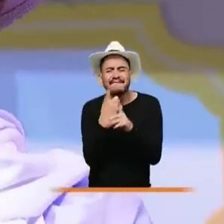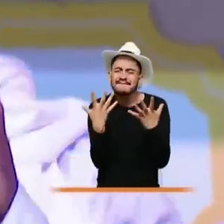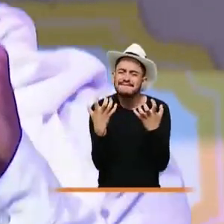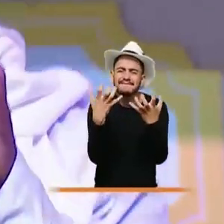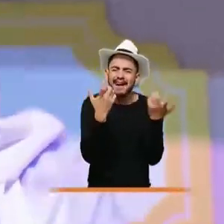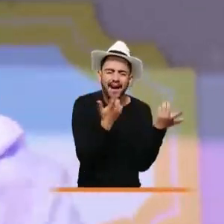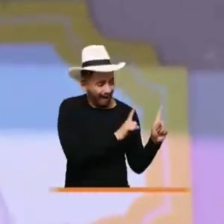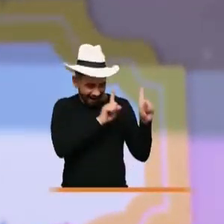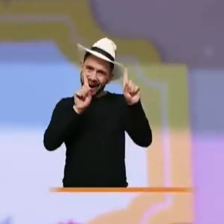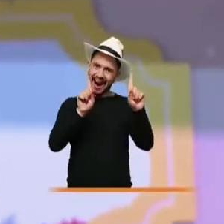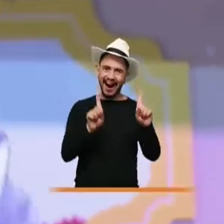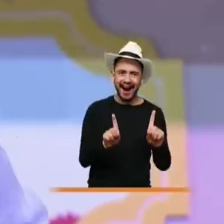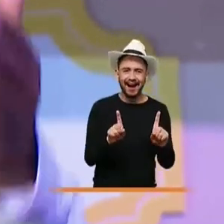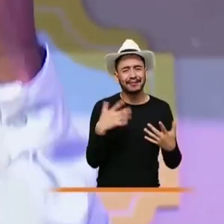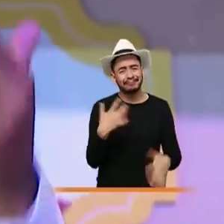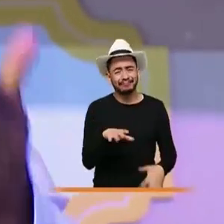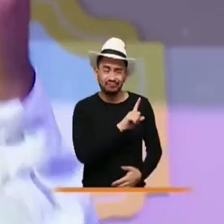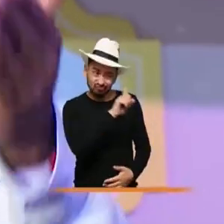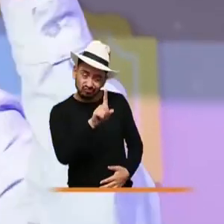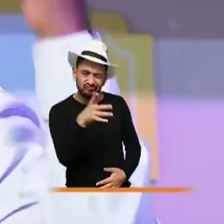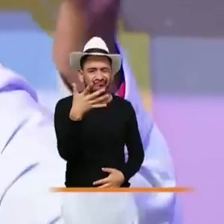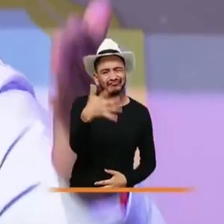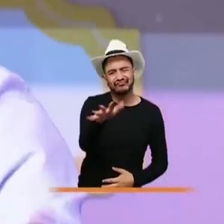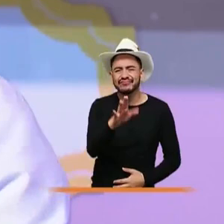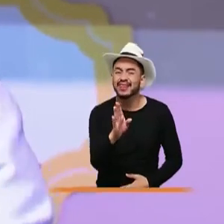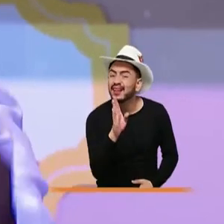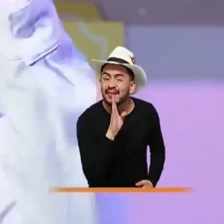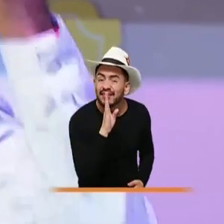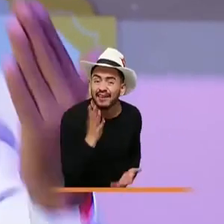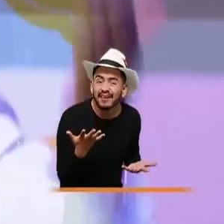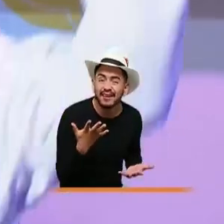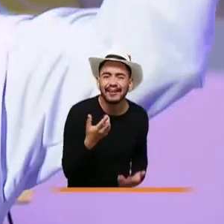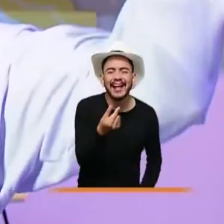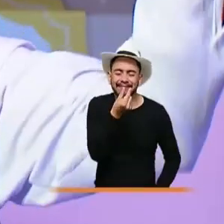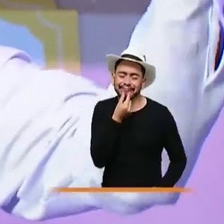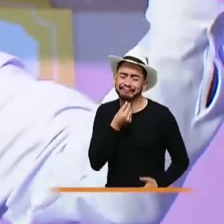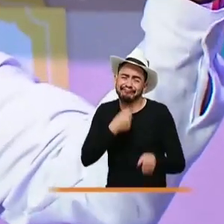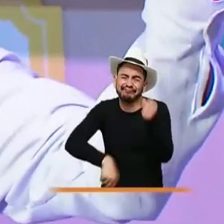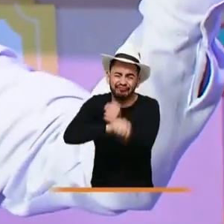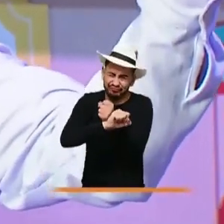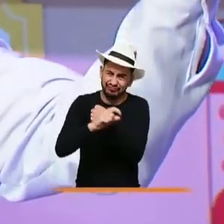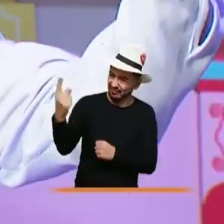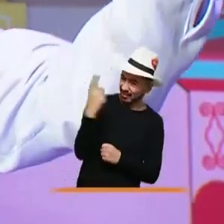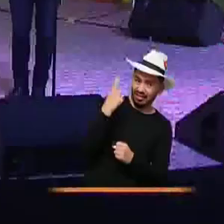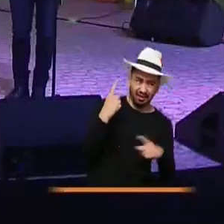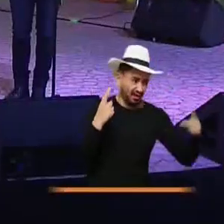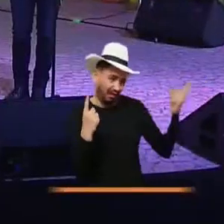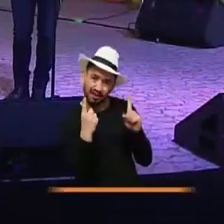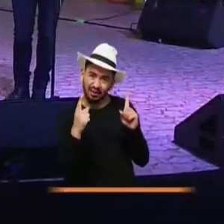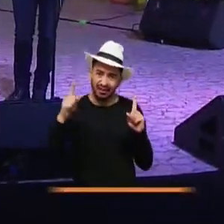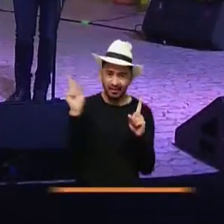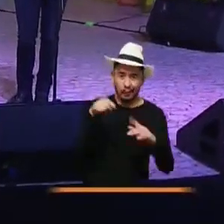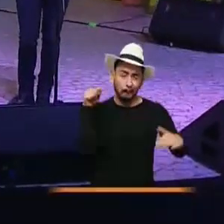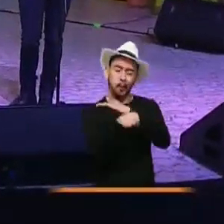descontrol huele encuentro de falcao el encuentro con el gol